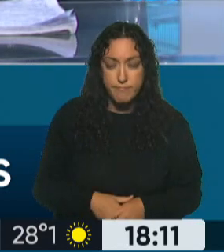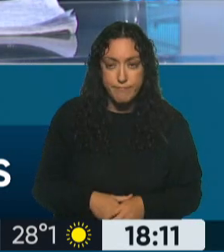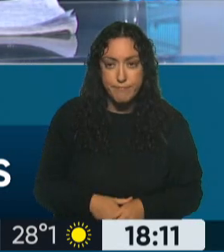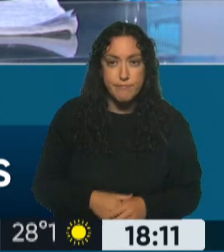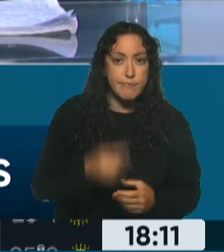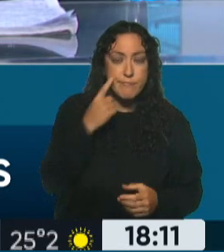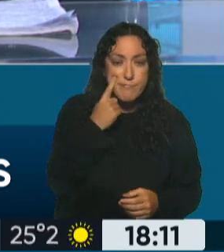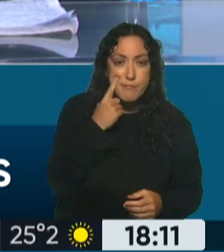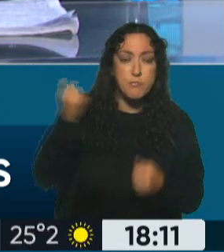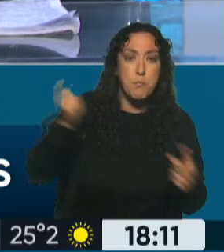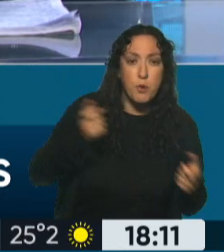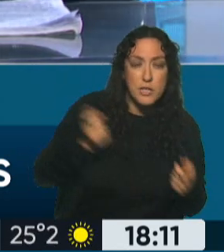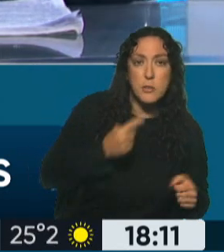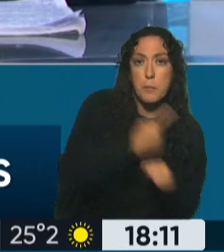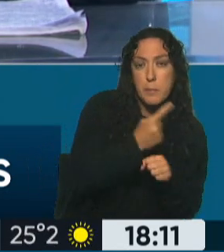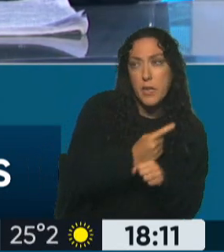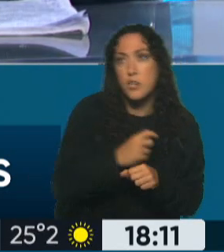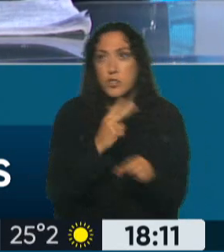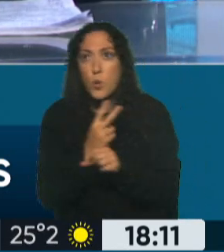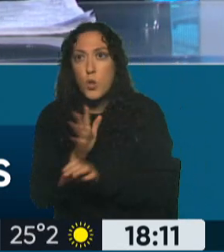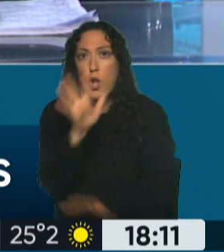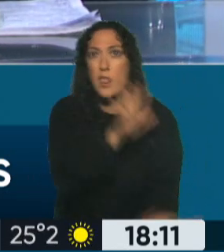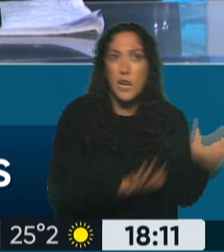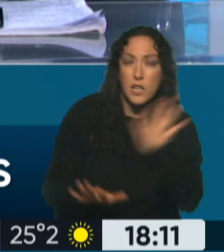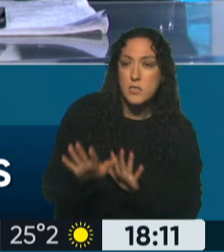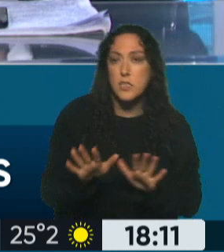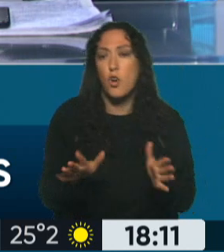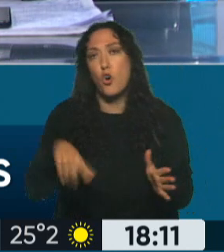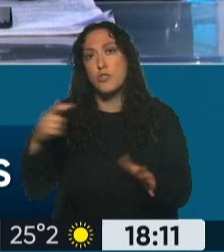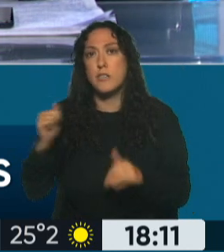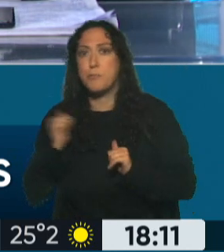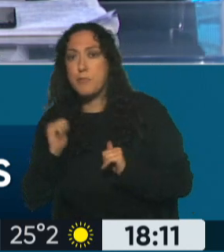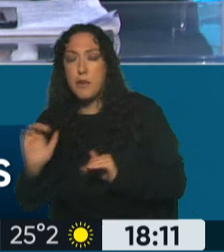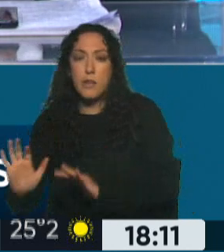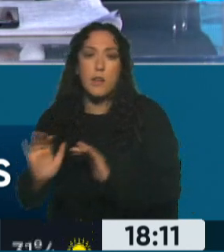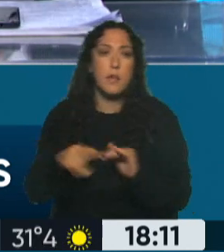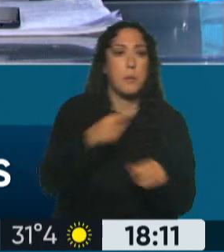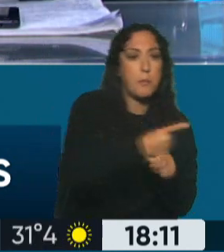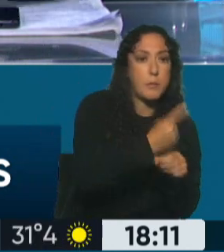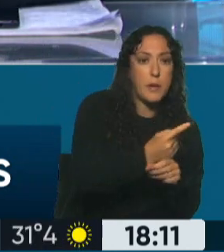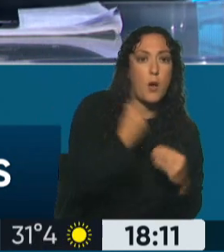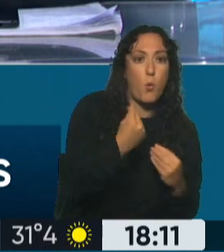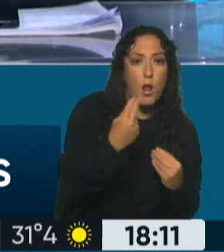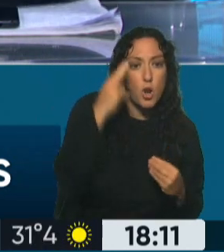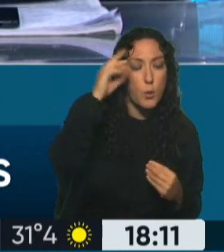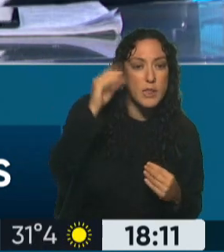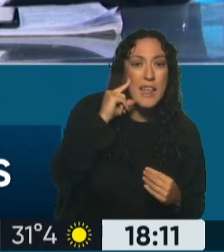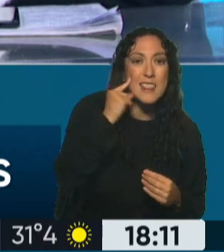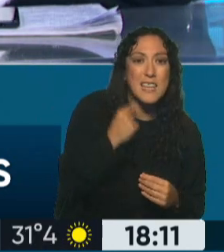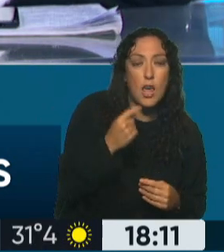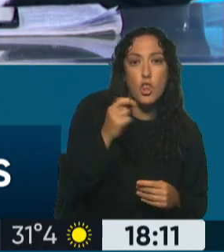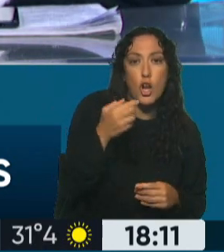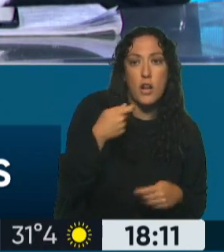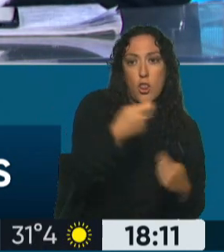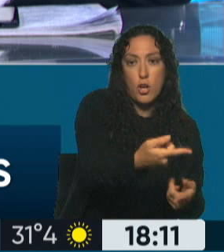determinas importaciones No a todas que otras esperen en la cola entonces a la que le damos prioridad bueno en 90 días Te doy los dólares al